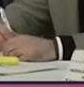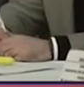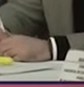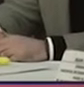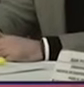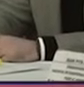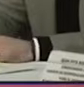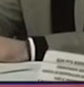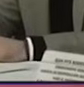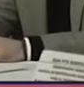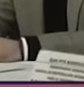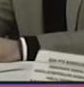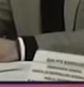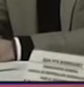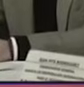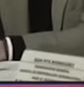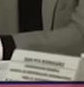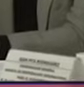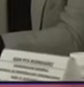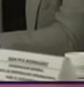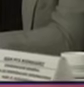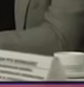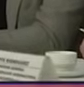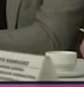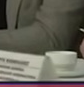nos reencontramos en unos minutos.